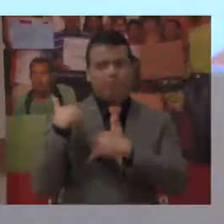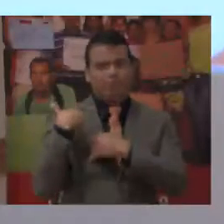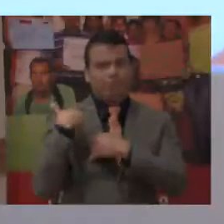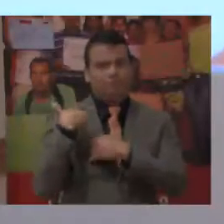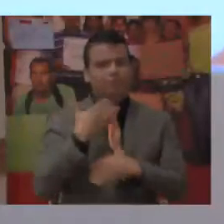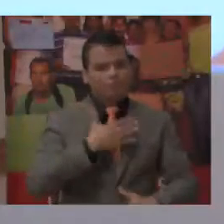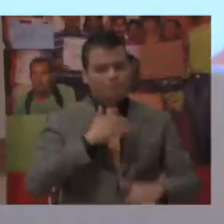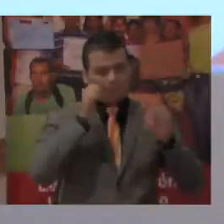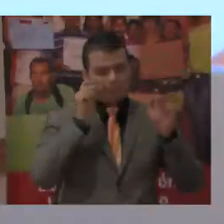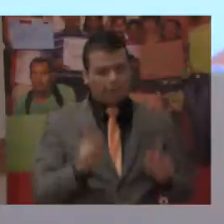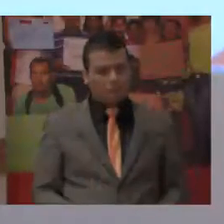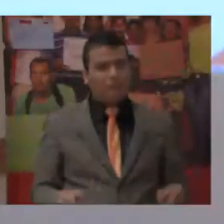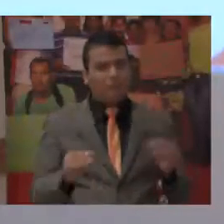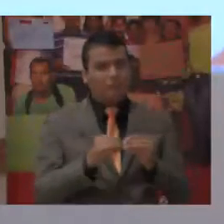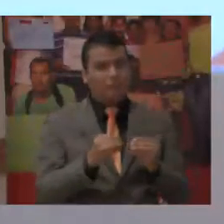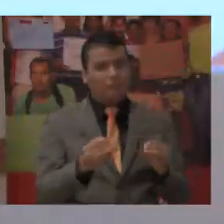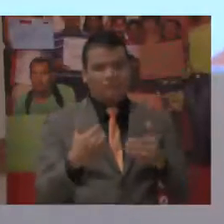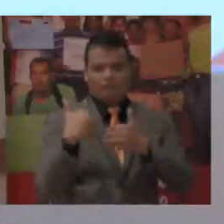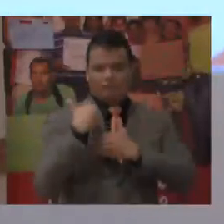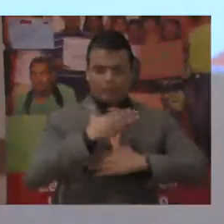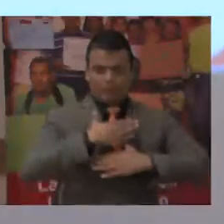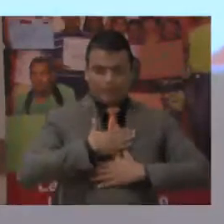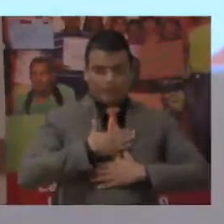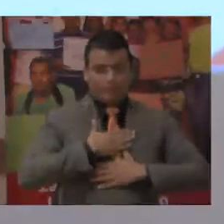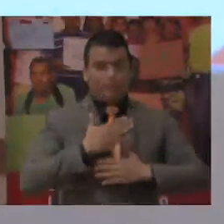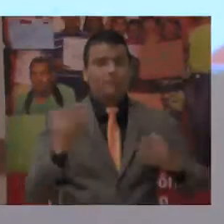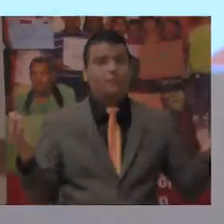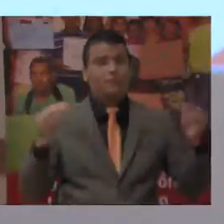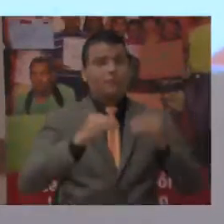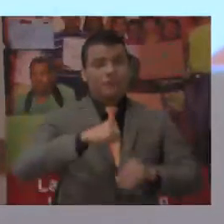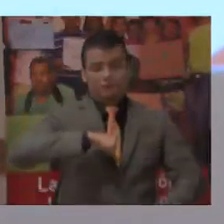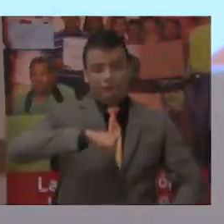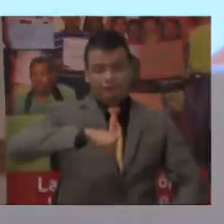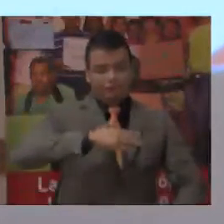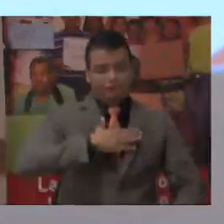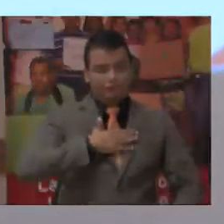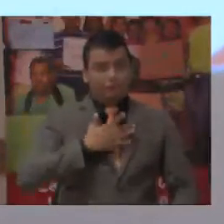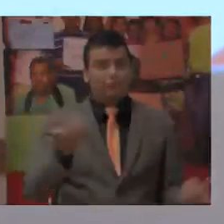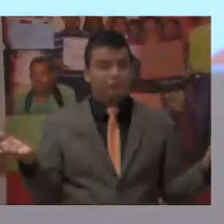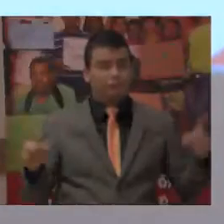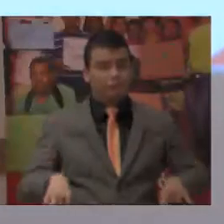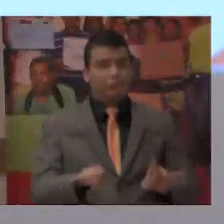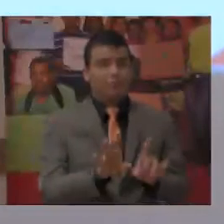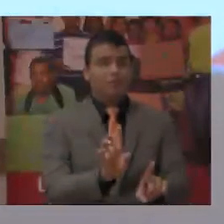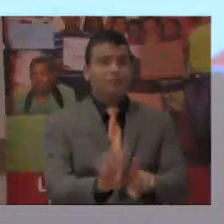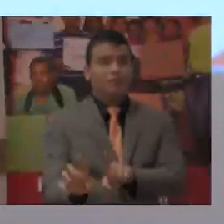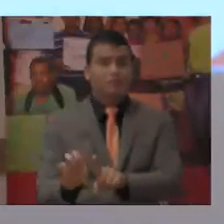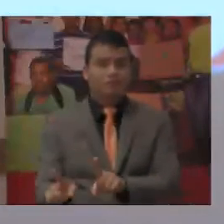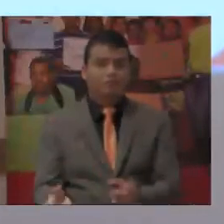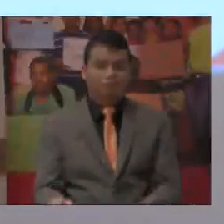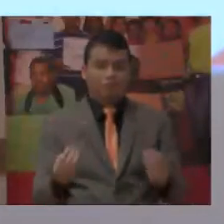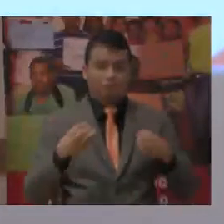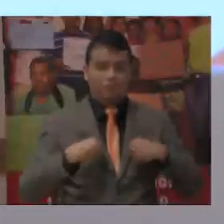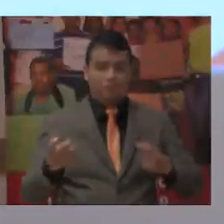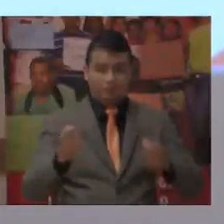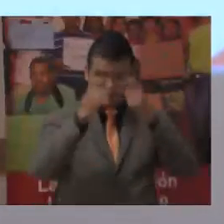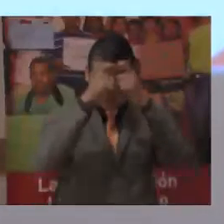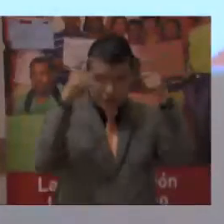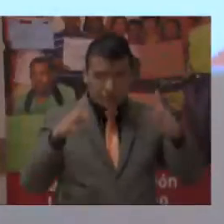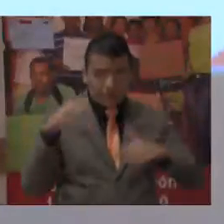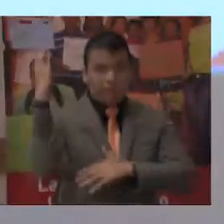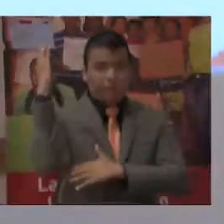ciudadanos, sus responsabilidades como ciudadanos, además de los derechos que ¿sí? y oportunidades que les está brindando el Estado colombiano.